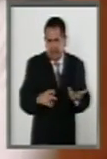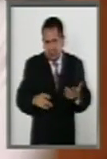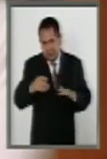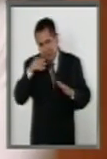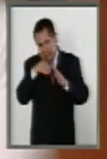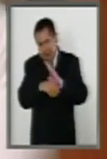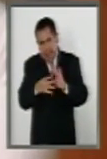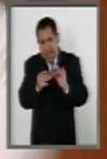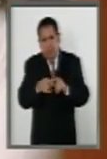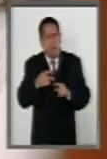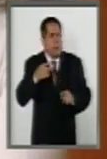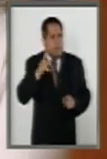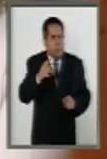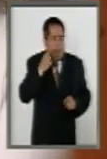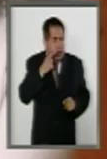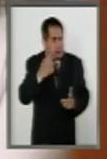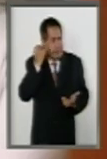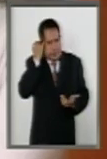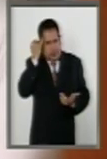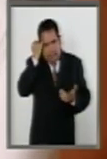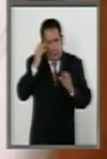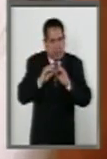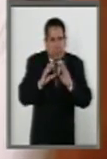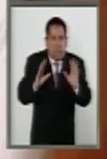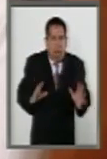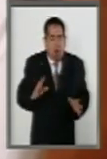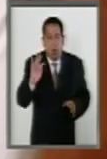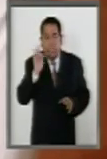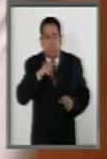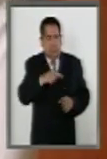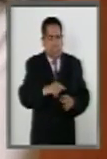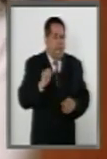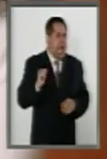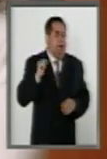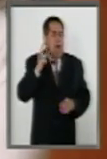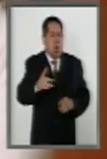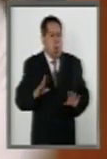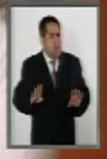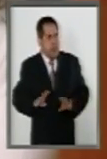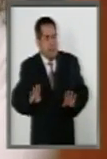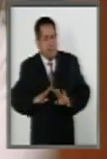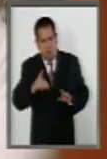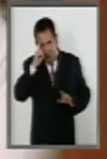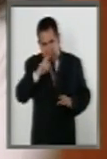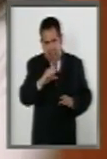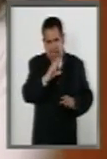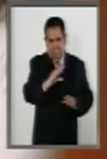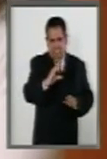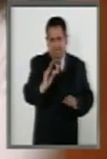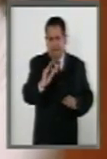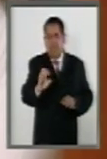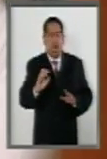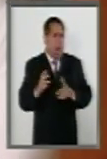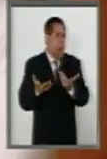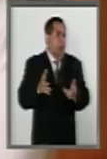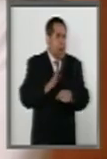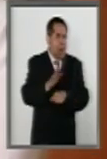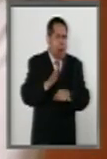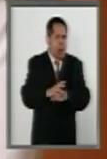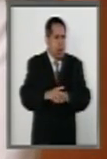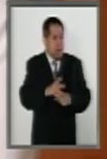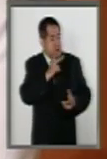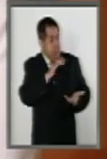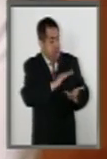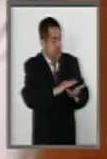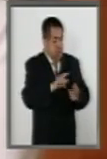de Pemex, era de suponerse que al menos beneficiaría a CFE en cierta forma, porque se